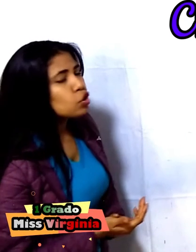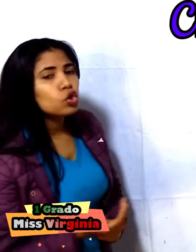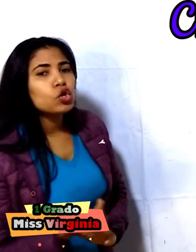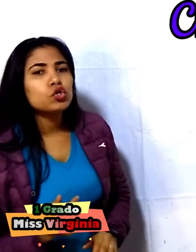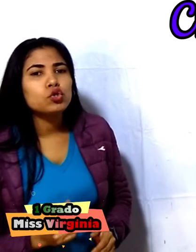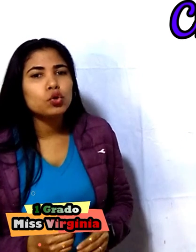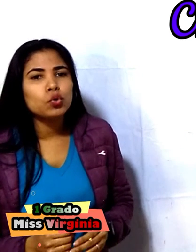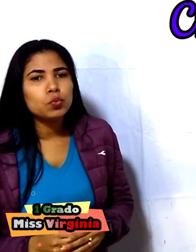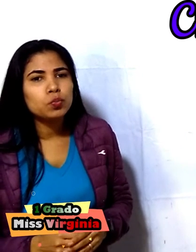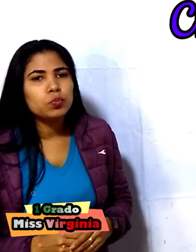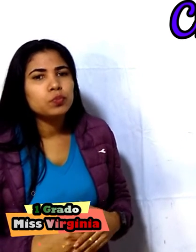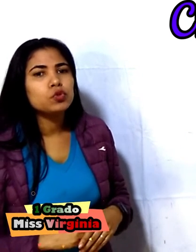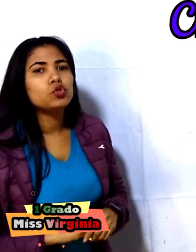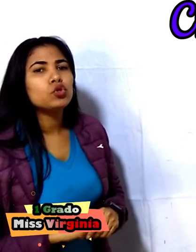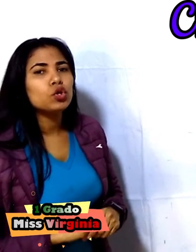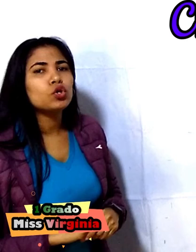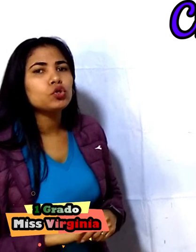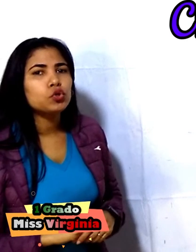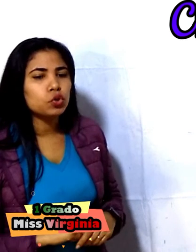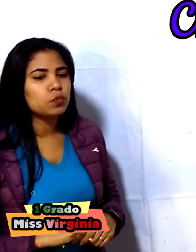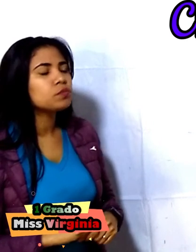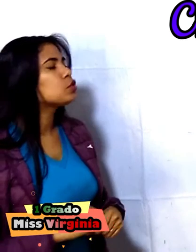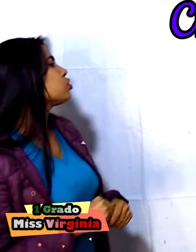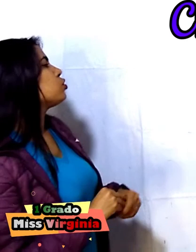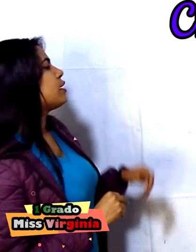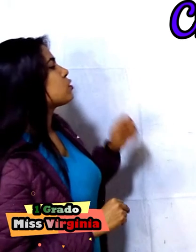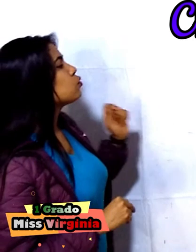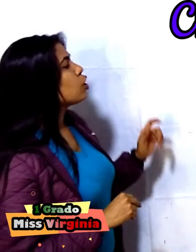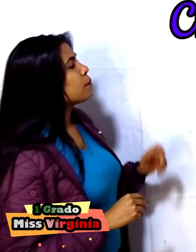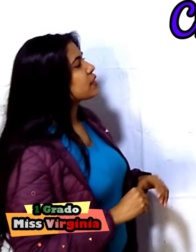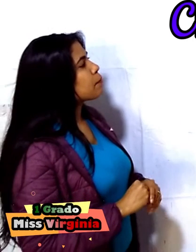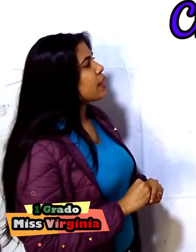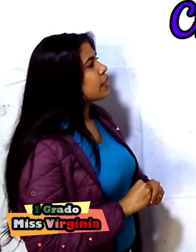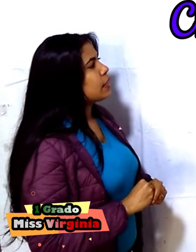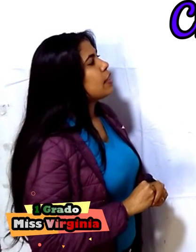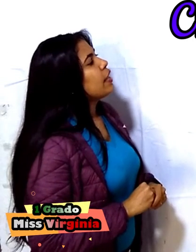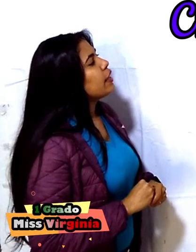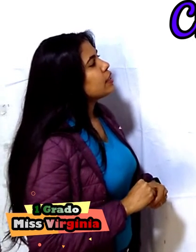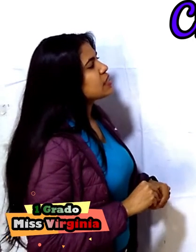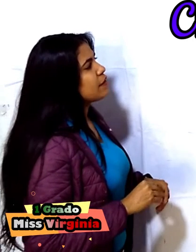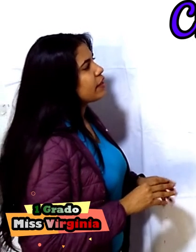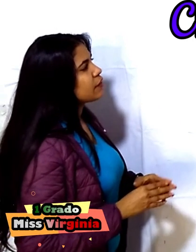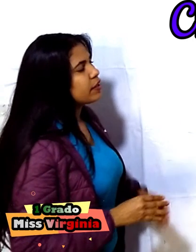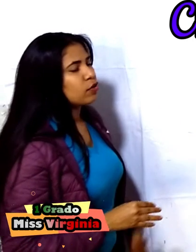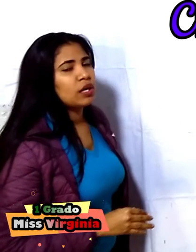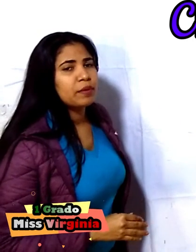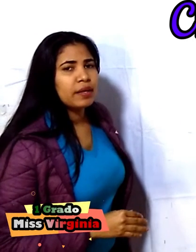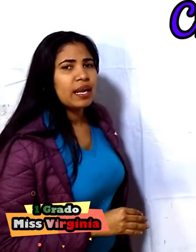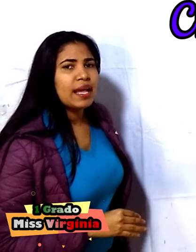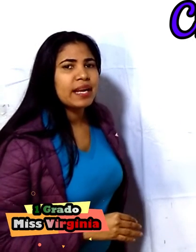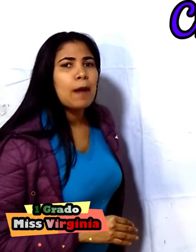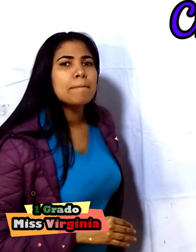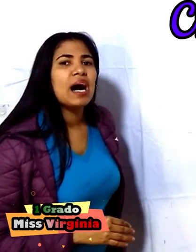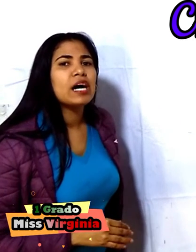es Chuchu. Chuchu. Chuchu es un nombre también y se debe escribir con la